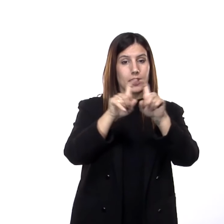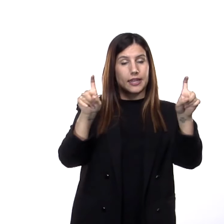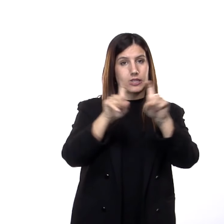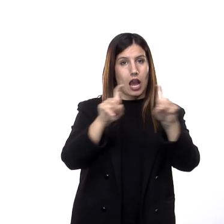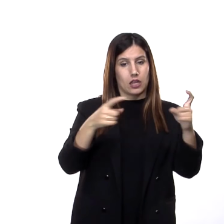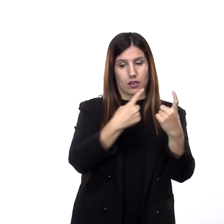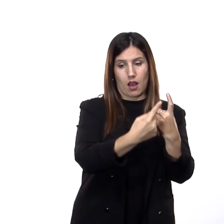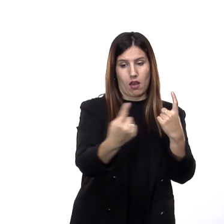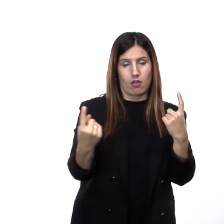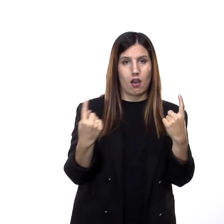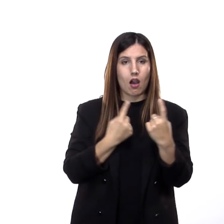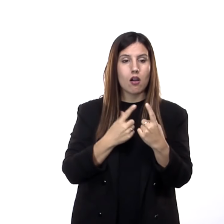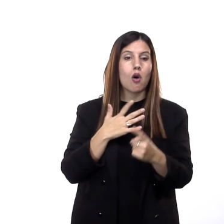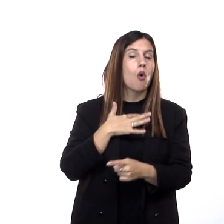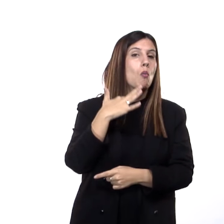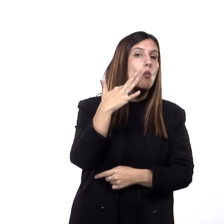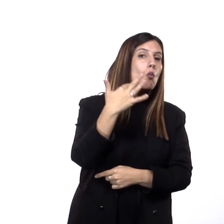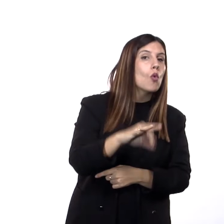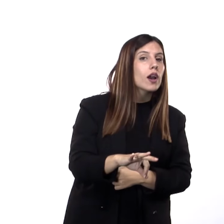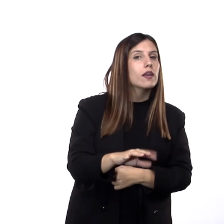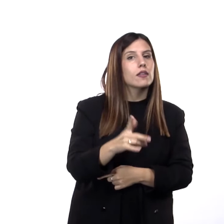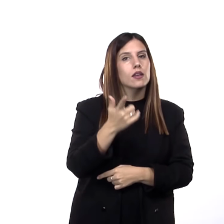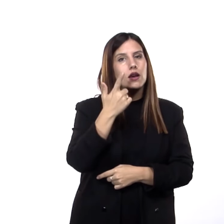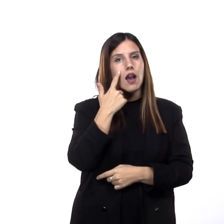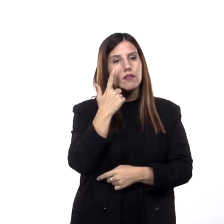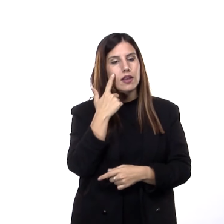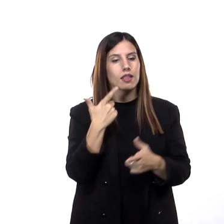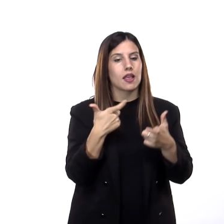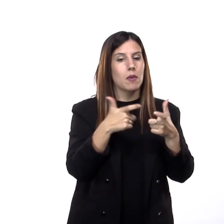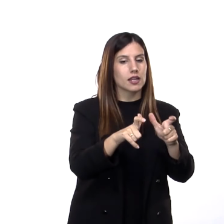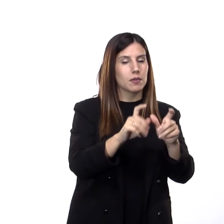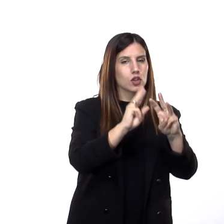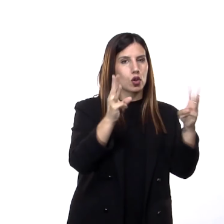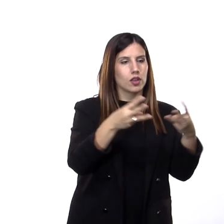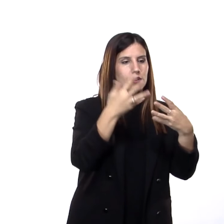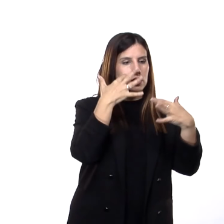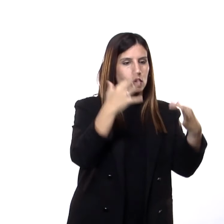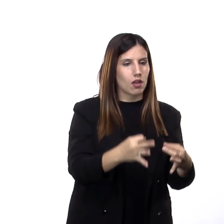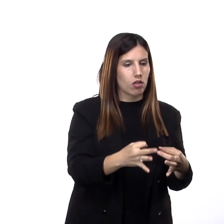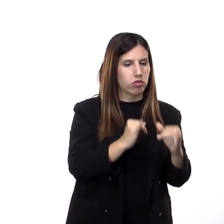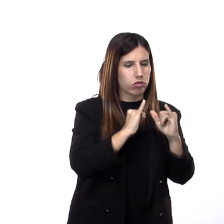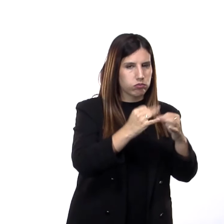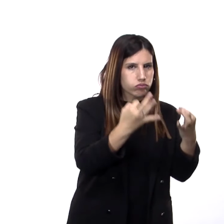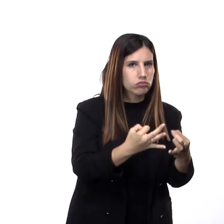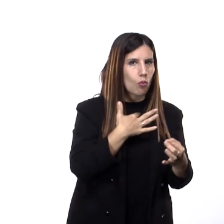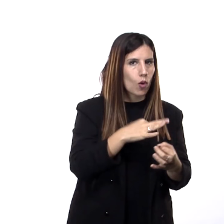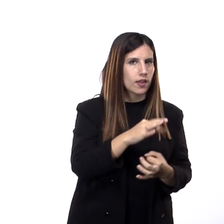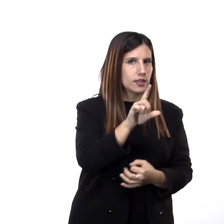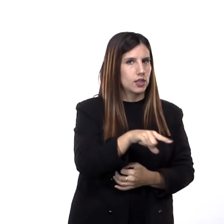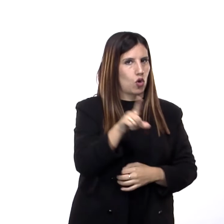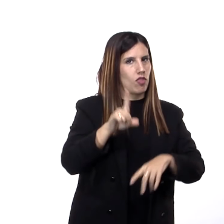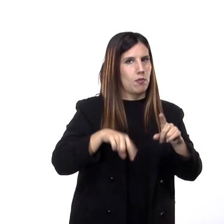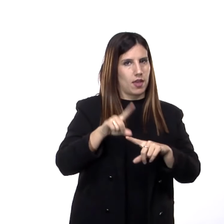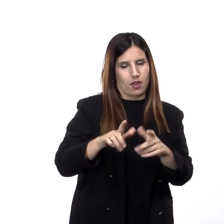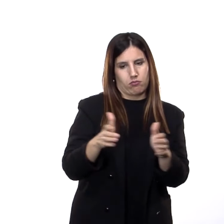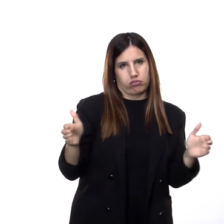permitir más o menos un departamento de ciberseguridad al uso es evidente que la